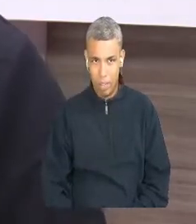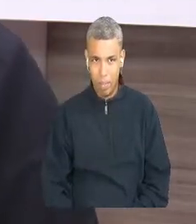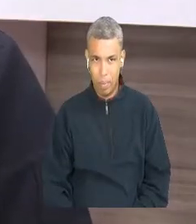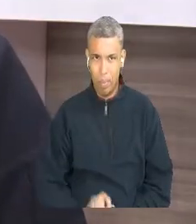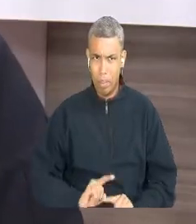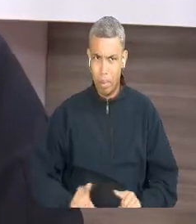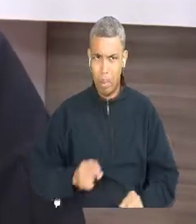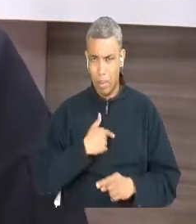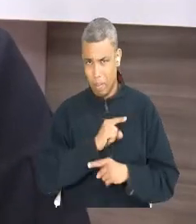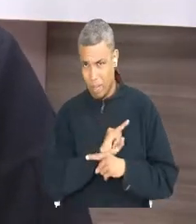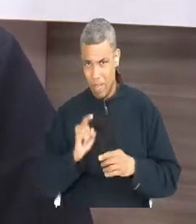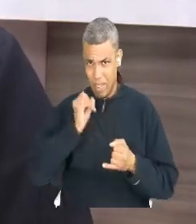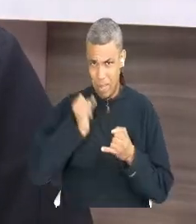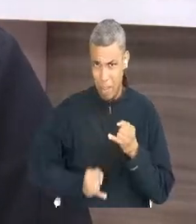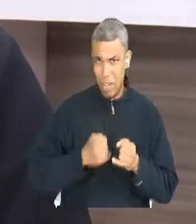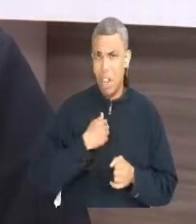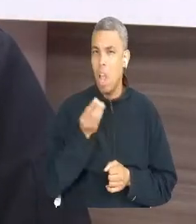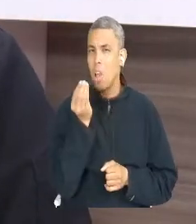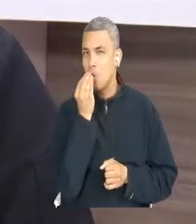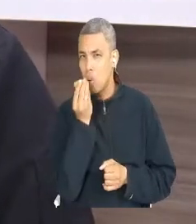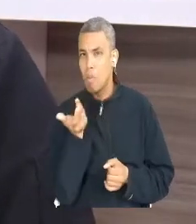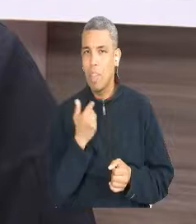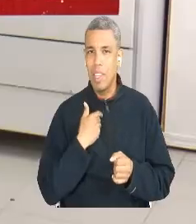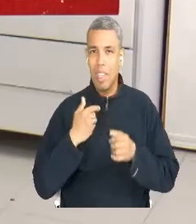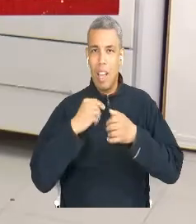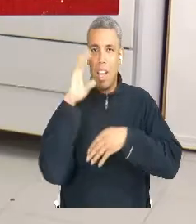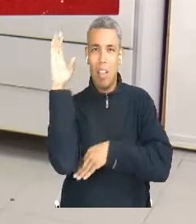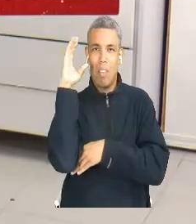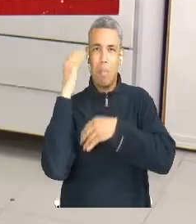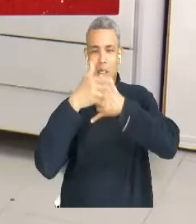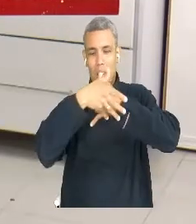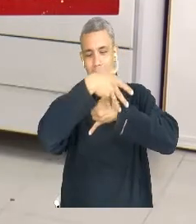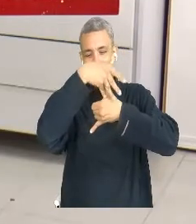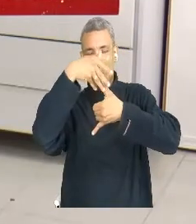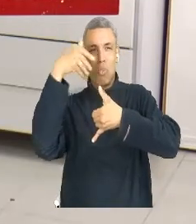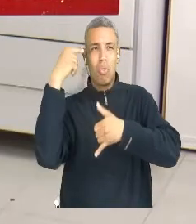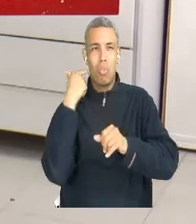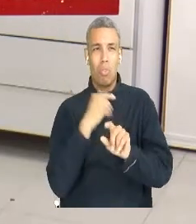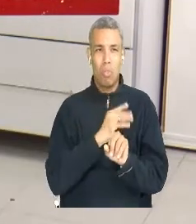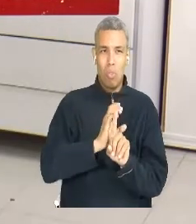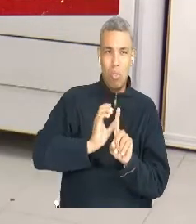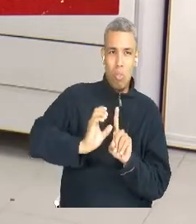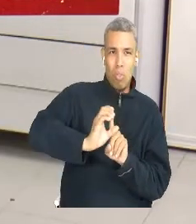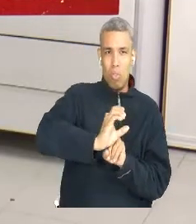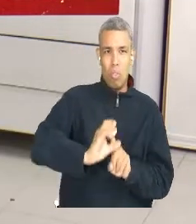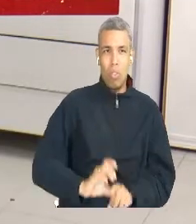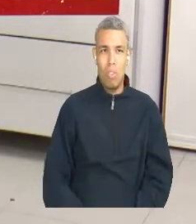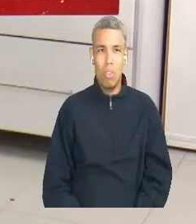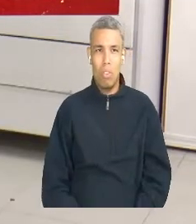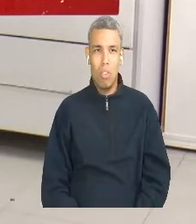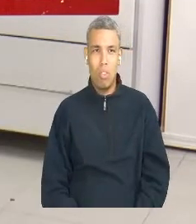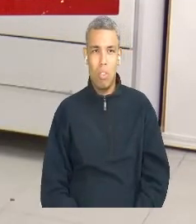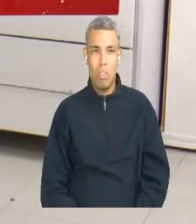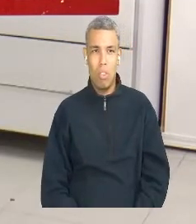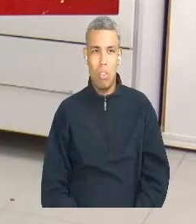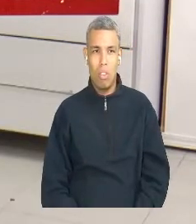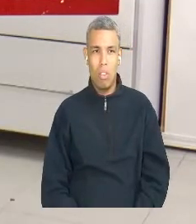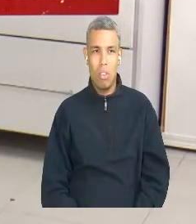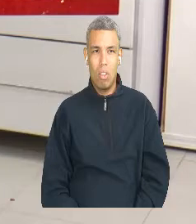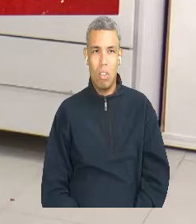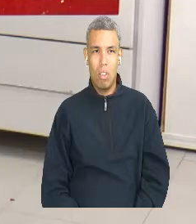fines de semana. Comida costeña. Venga, estamos ofreciendo. Entonces, ¿tienes la cucharita? Sí, claro. Yo siento